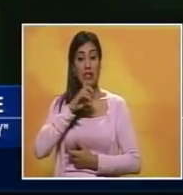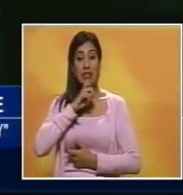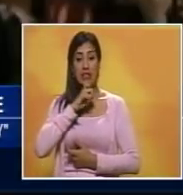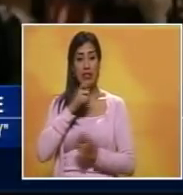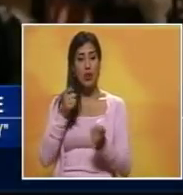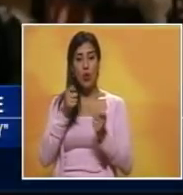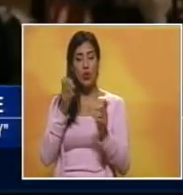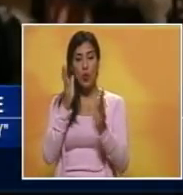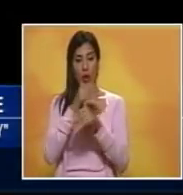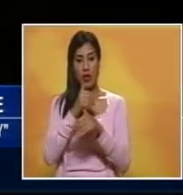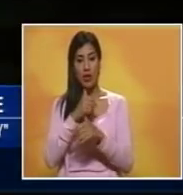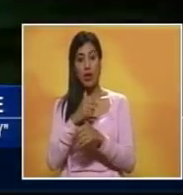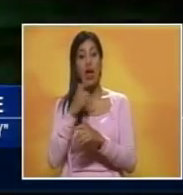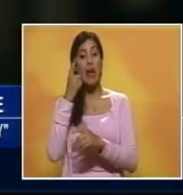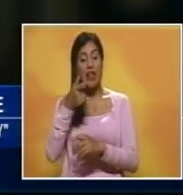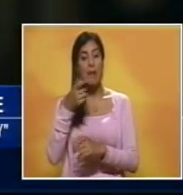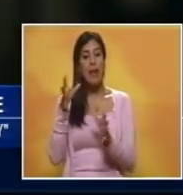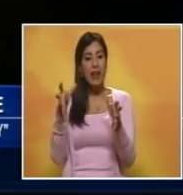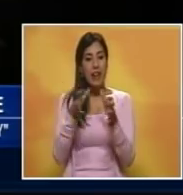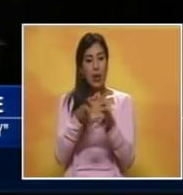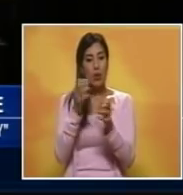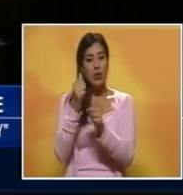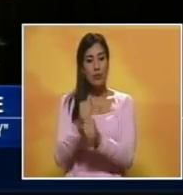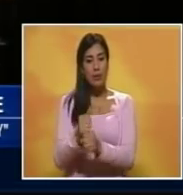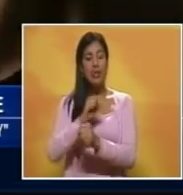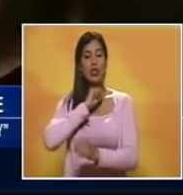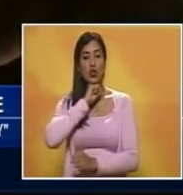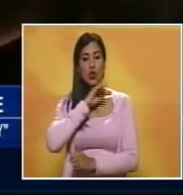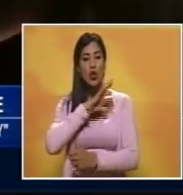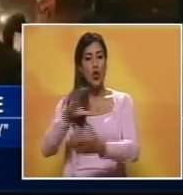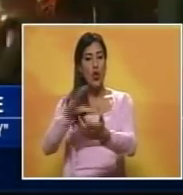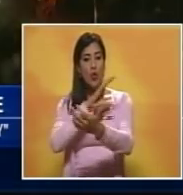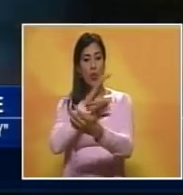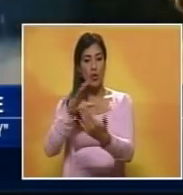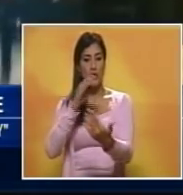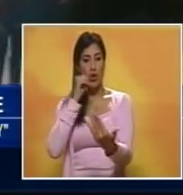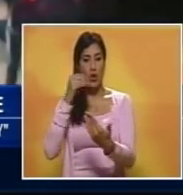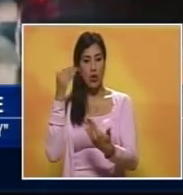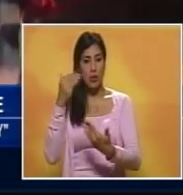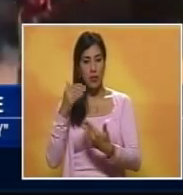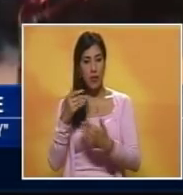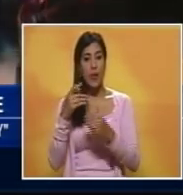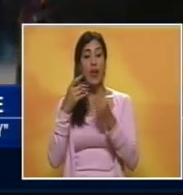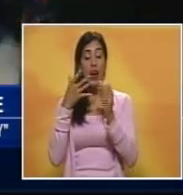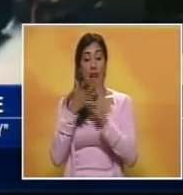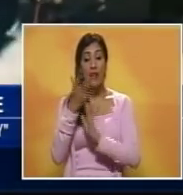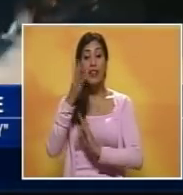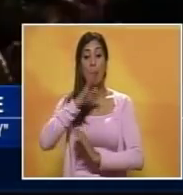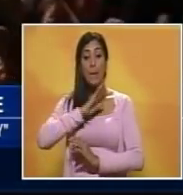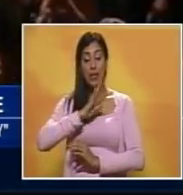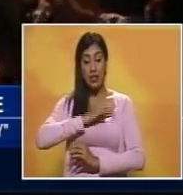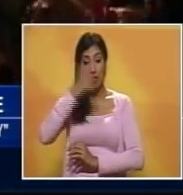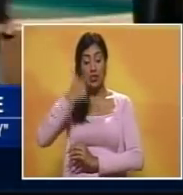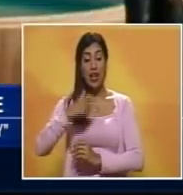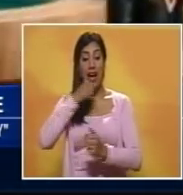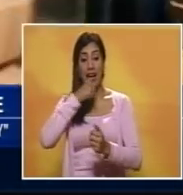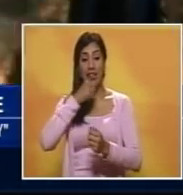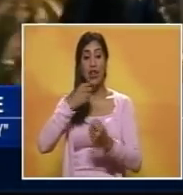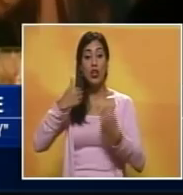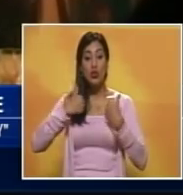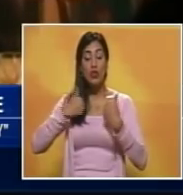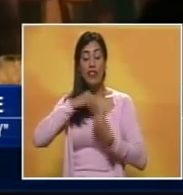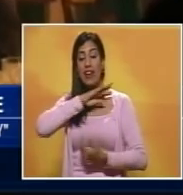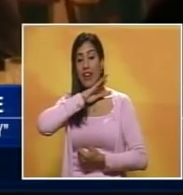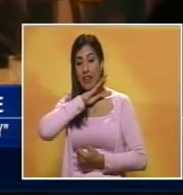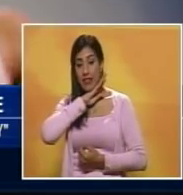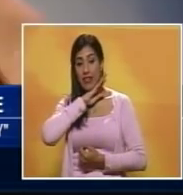fuera de control y destaca la reunión en espera de los históricos conciertos de Rock Left Aid, en los que el cantante, mientras sufría una